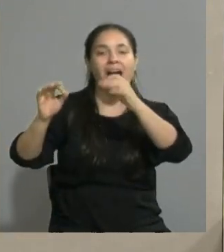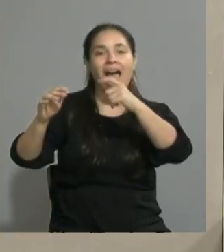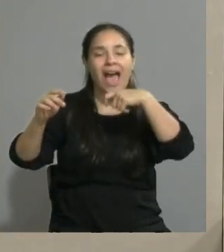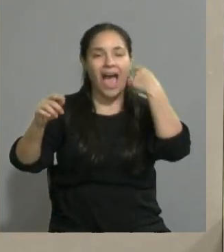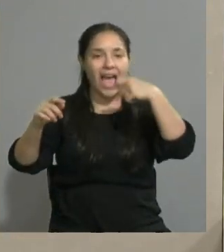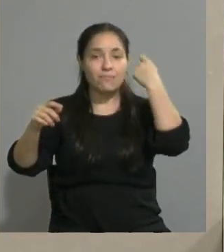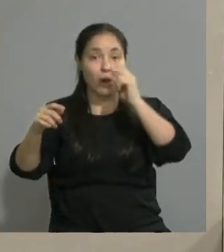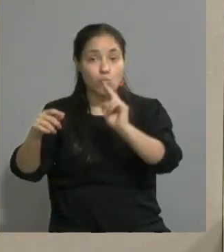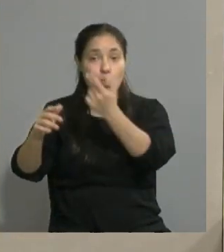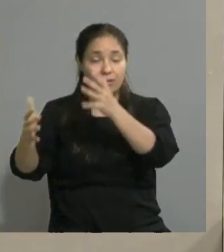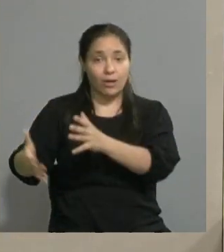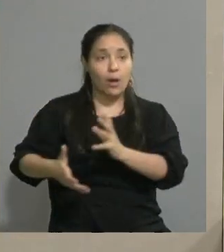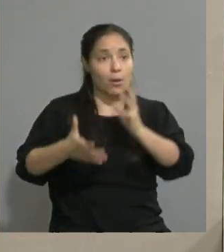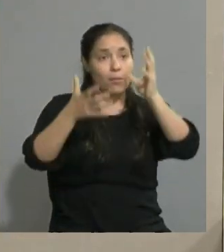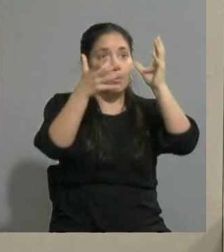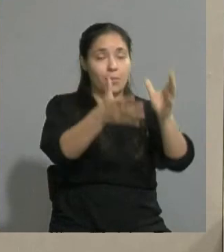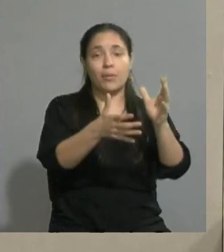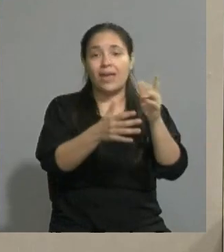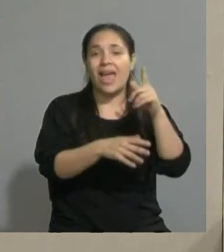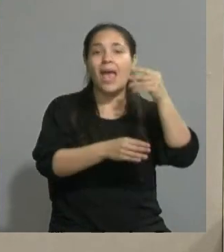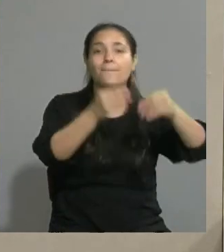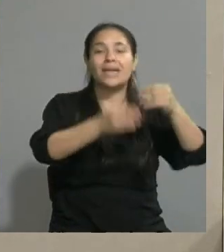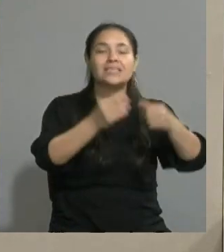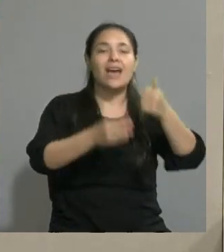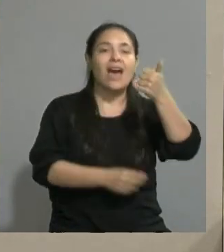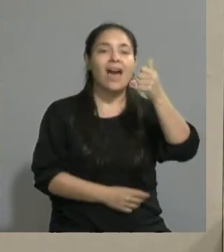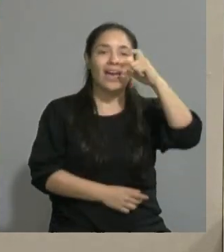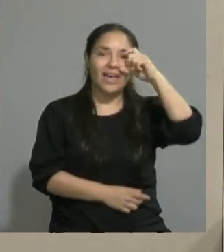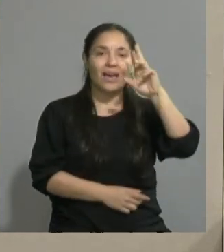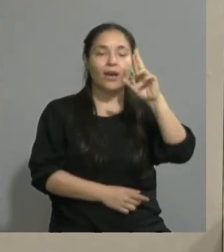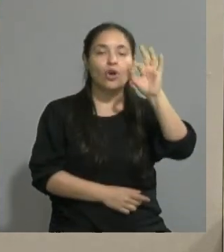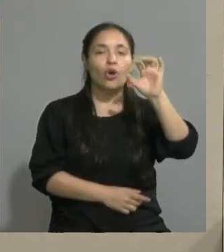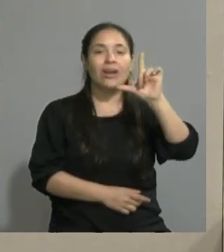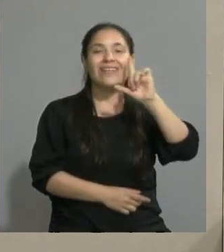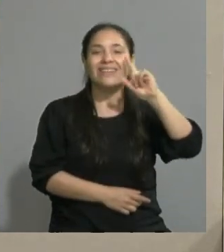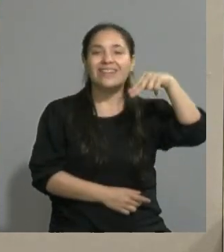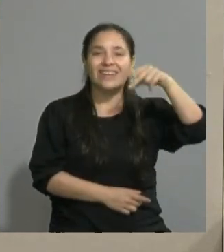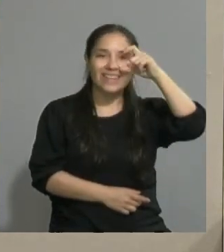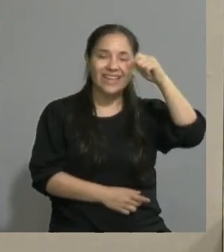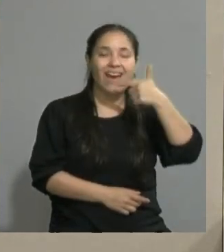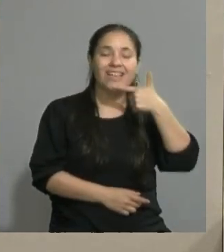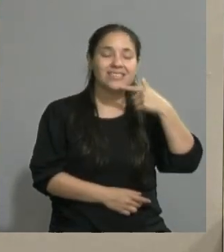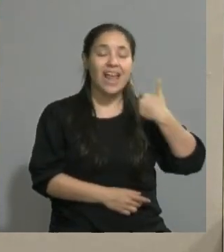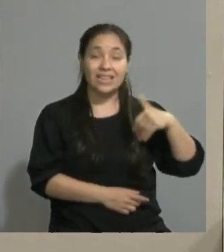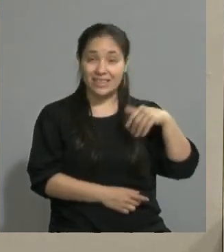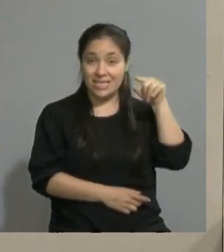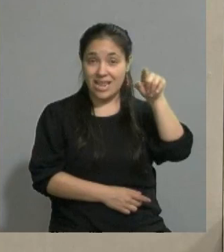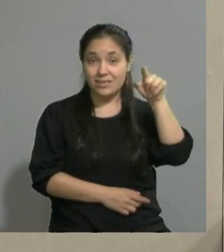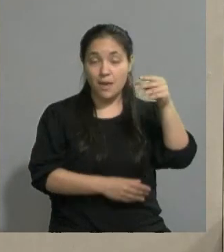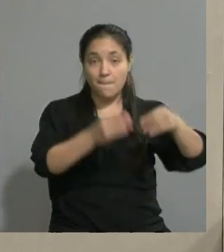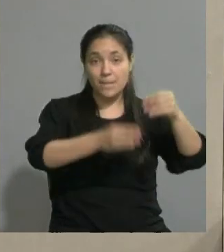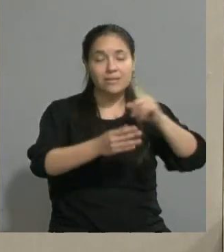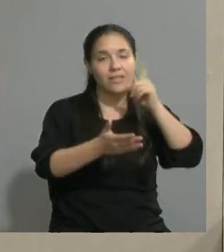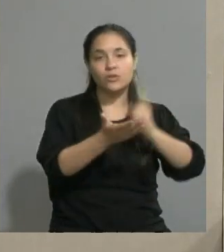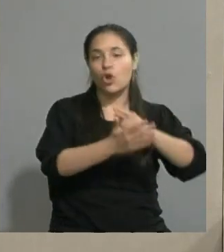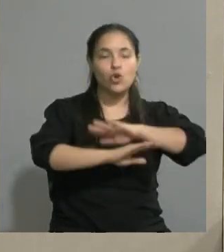Aerolíneas Argentinas, los trofeos de animales, de caza. Eso en el Reino Unido ya es una ley que ha empezado a tomar forma y